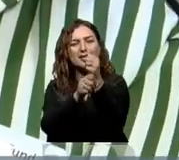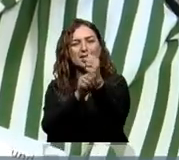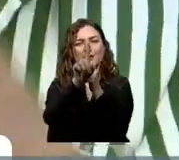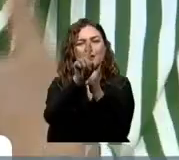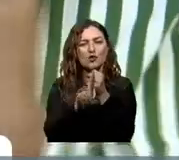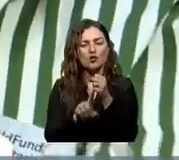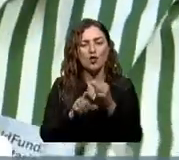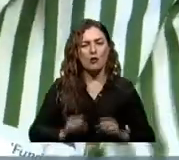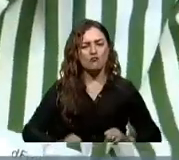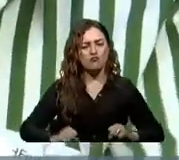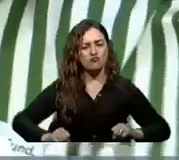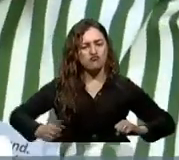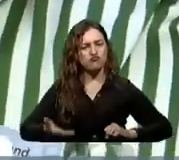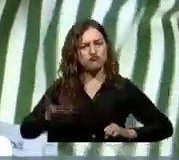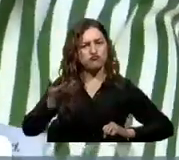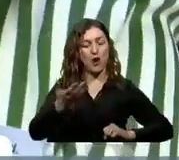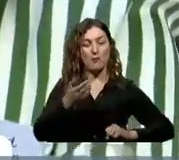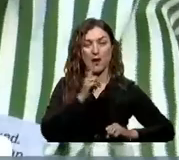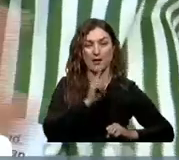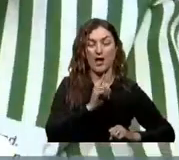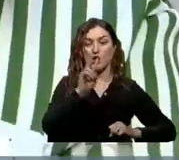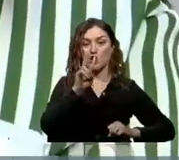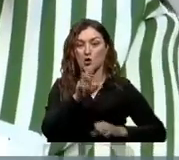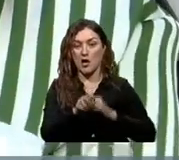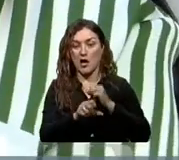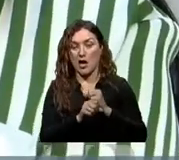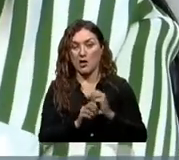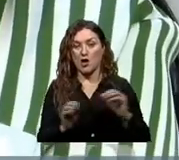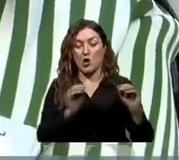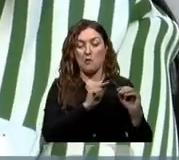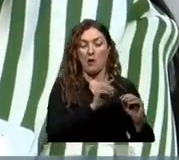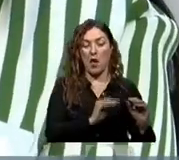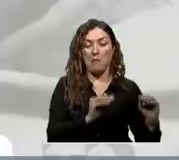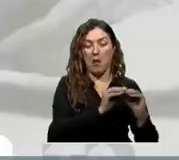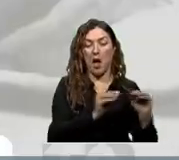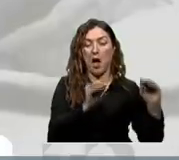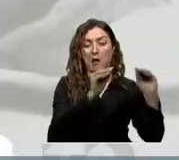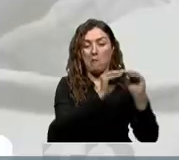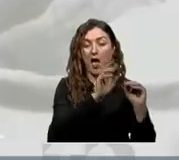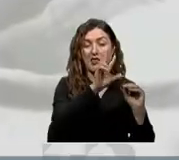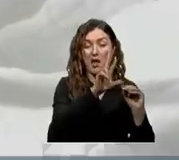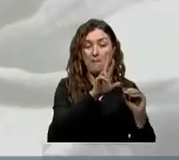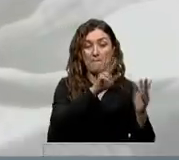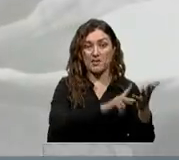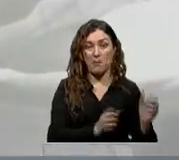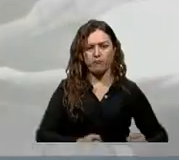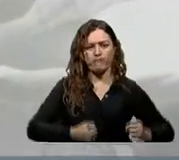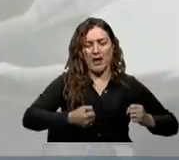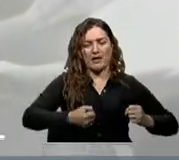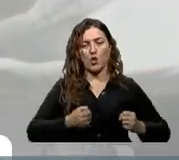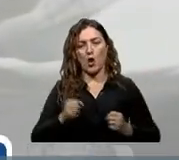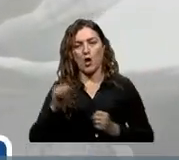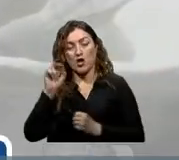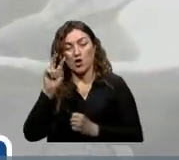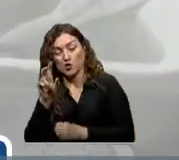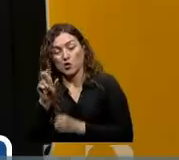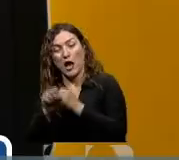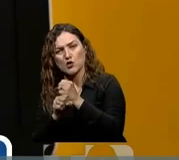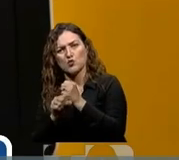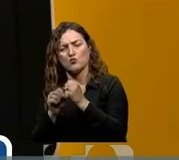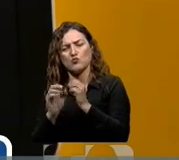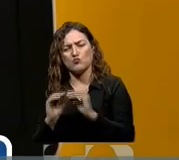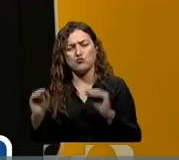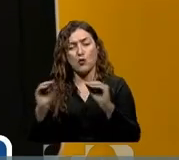su peso. Al siguiente año, en los 2 años ya, duplican su talla. Cuando se habla de la importancia de los 1000 primeros días,